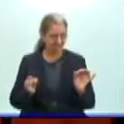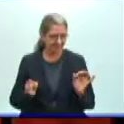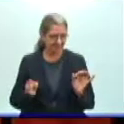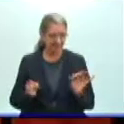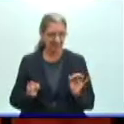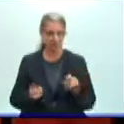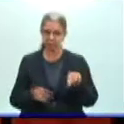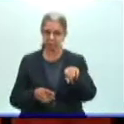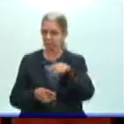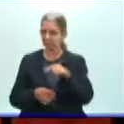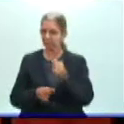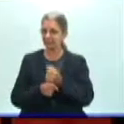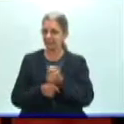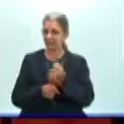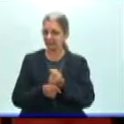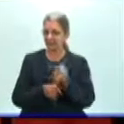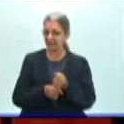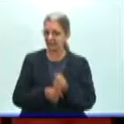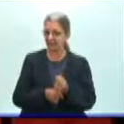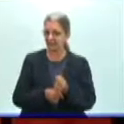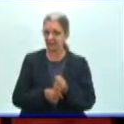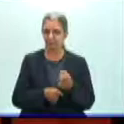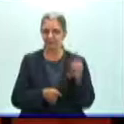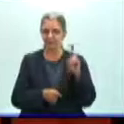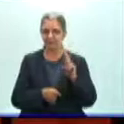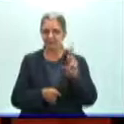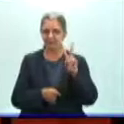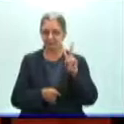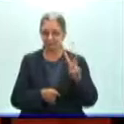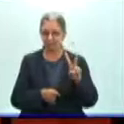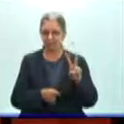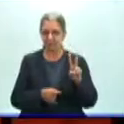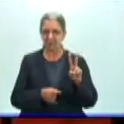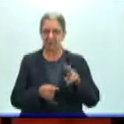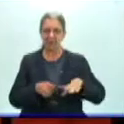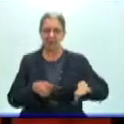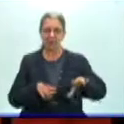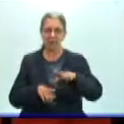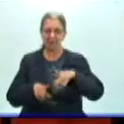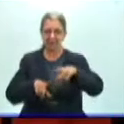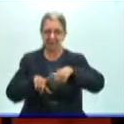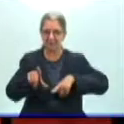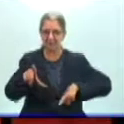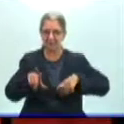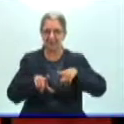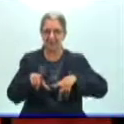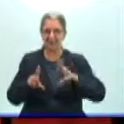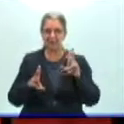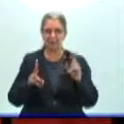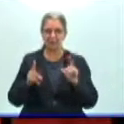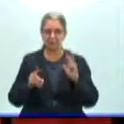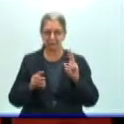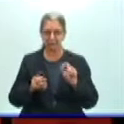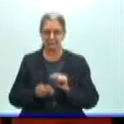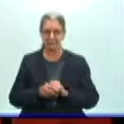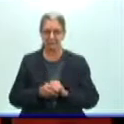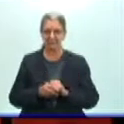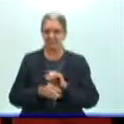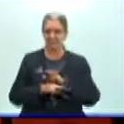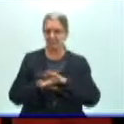están trabajando en la unidad 2 de geometría plana y cálculo de cuerpo. Ya han estado